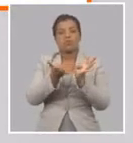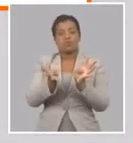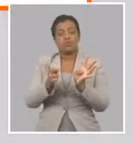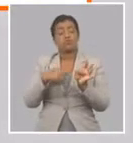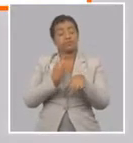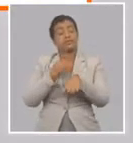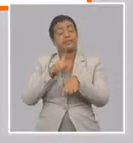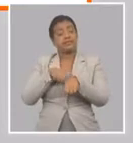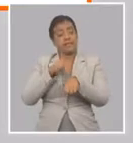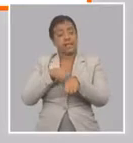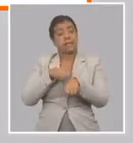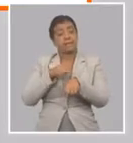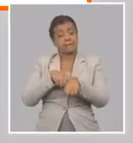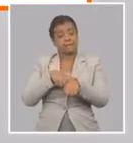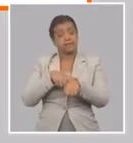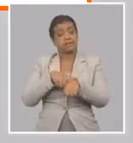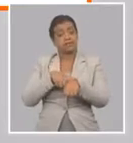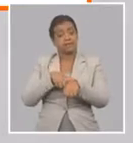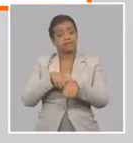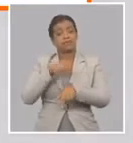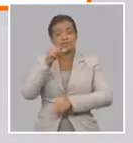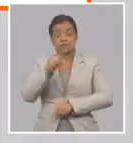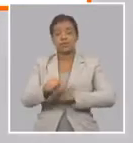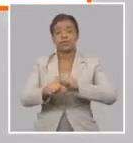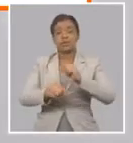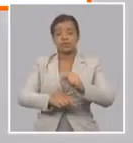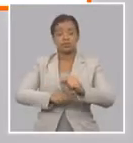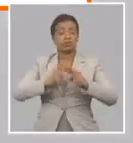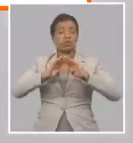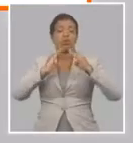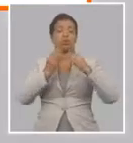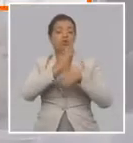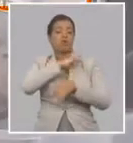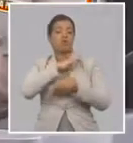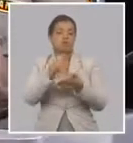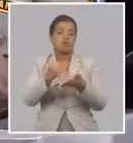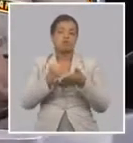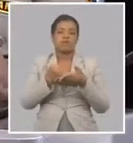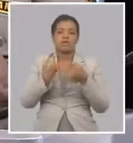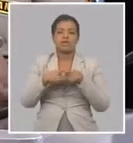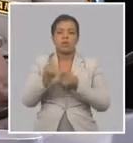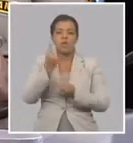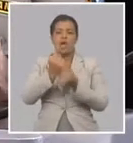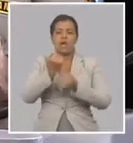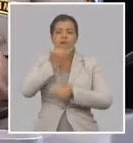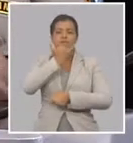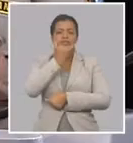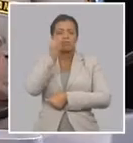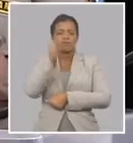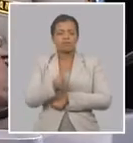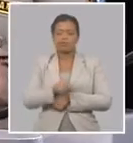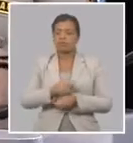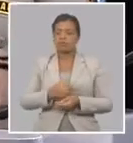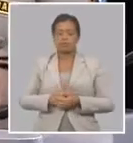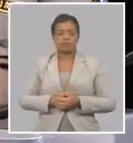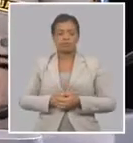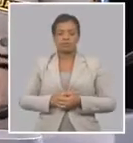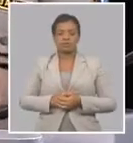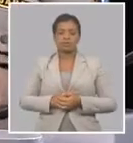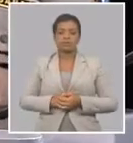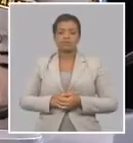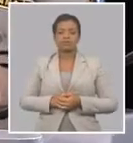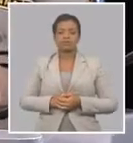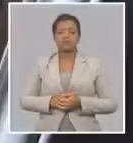también poner una imagen entre todas las autoridades pero no va a haber ninguna acción que perjudique a ninguna de las personas pero esta vez